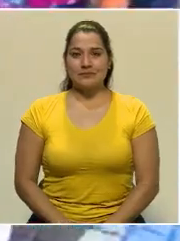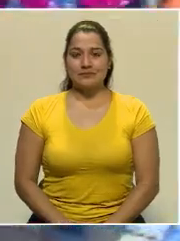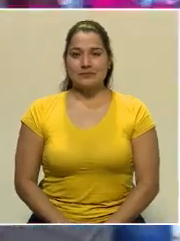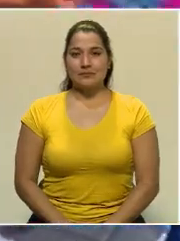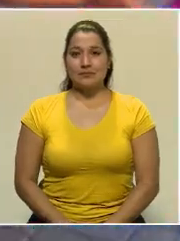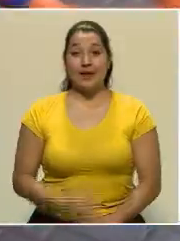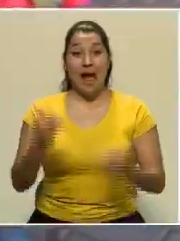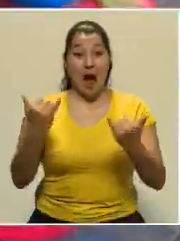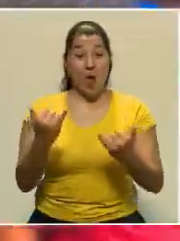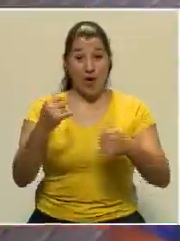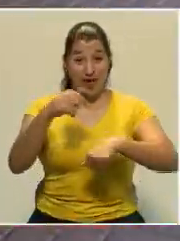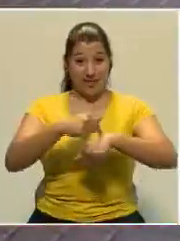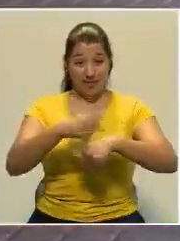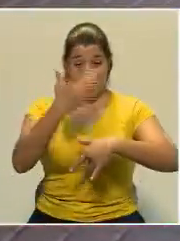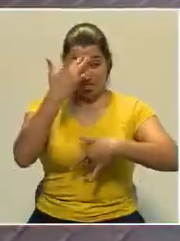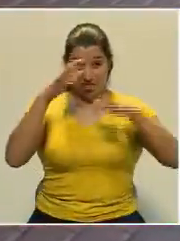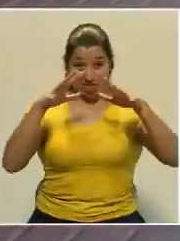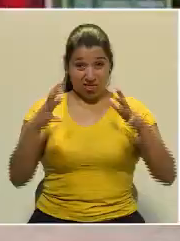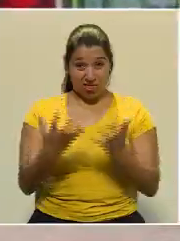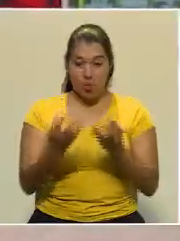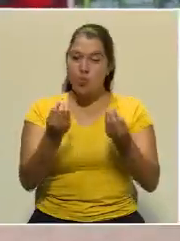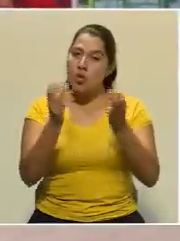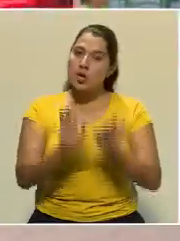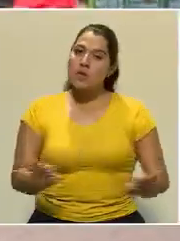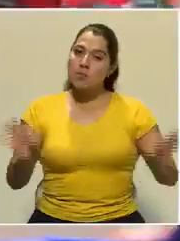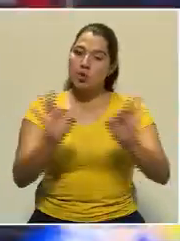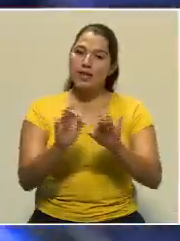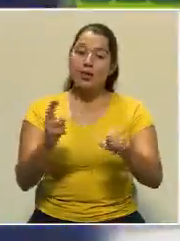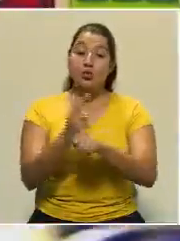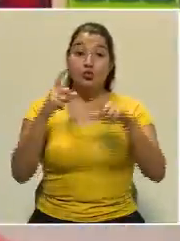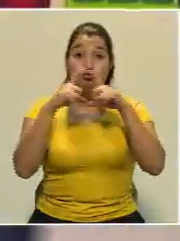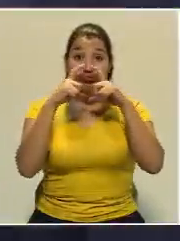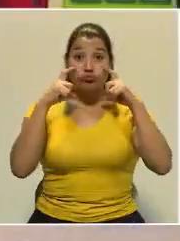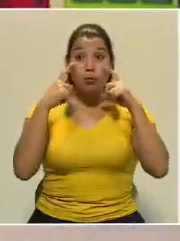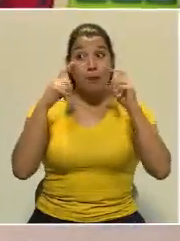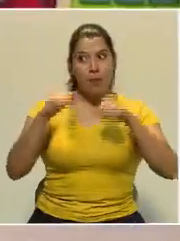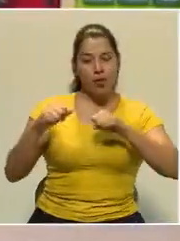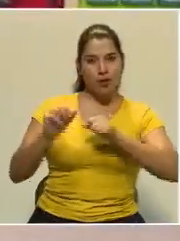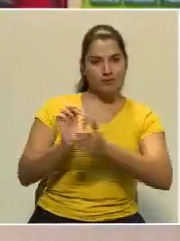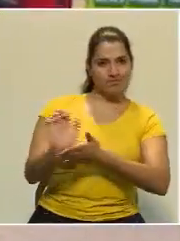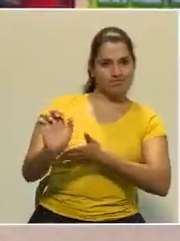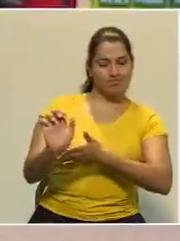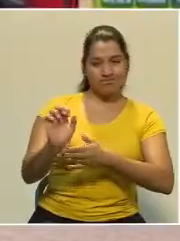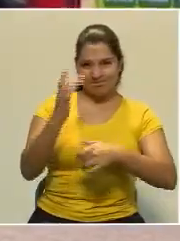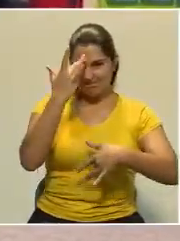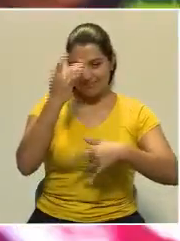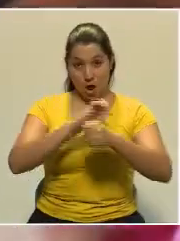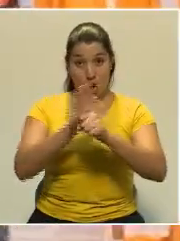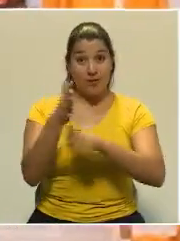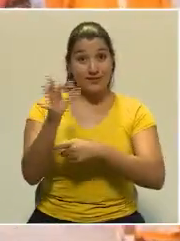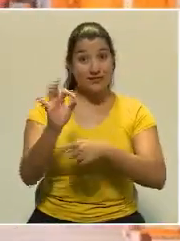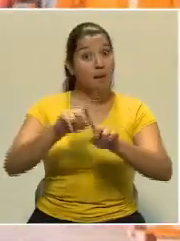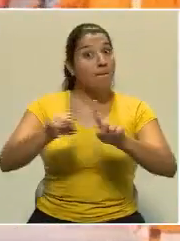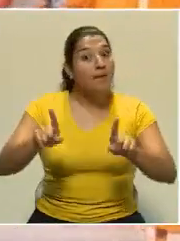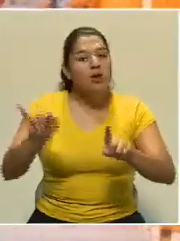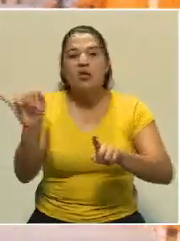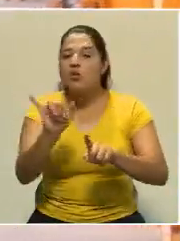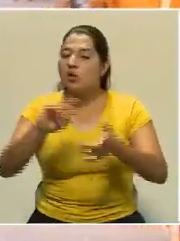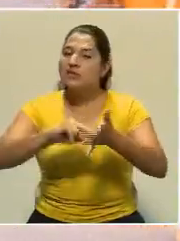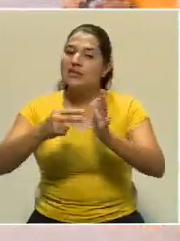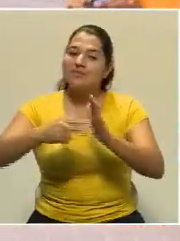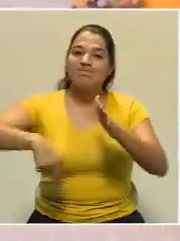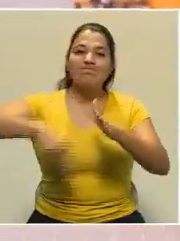En tiempos de pandemia, las mascarillas son fundamentales para evitar la propagación del virus COVID-19, pero al mismo tiempo representan una barrera